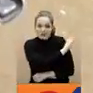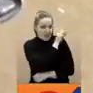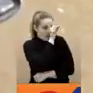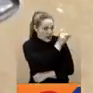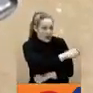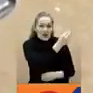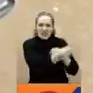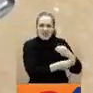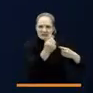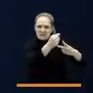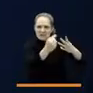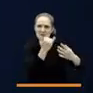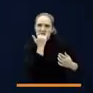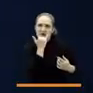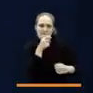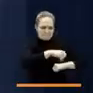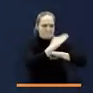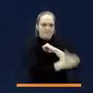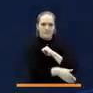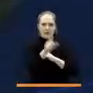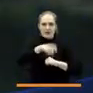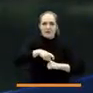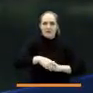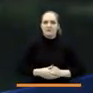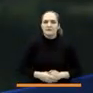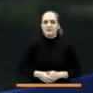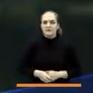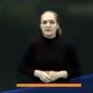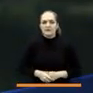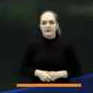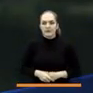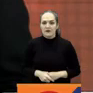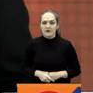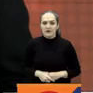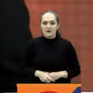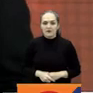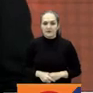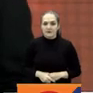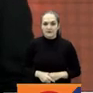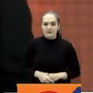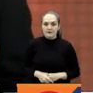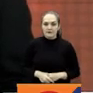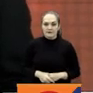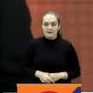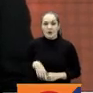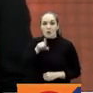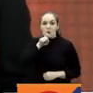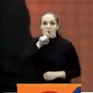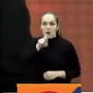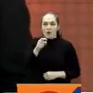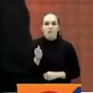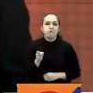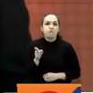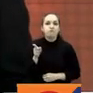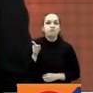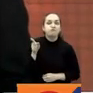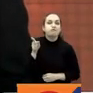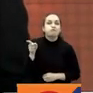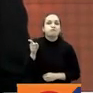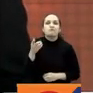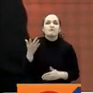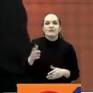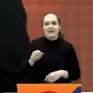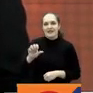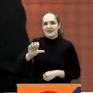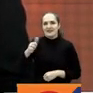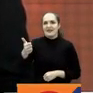múltiples delitos. Bucaramanga será escenario de la 10ª edición